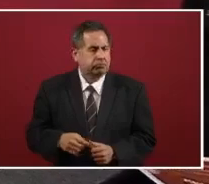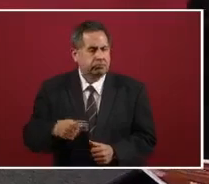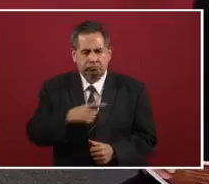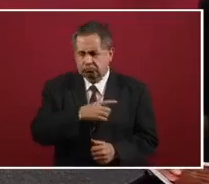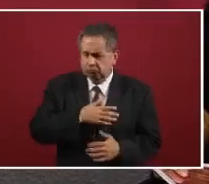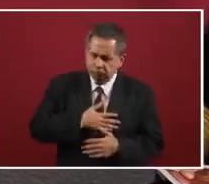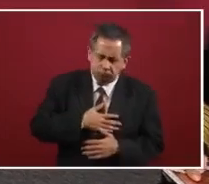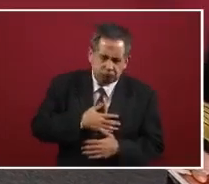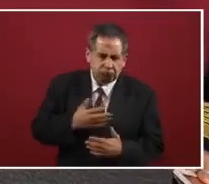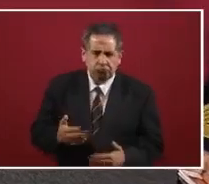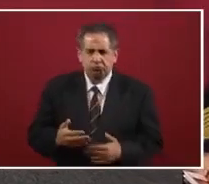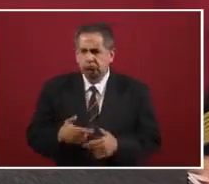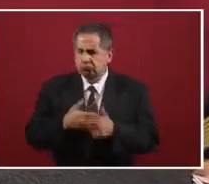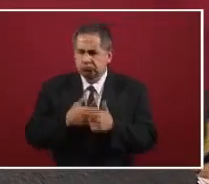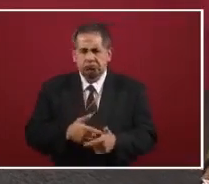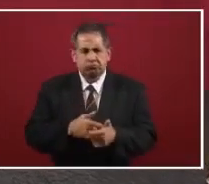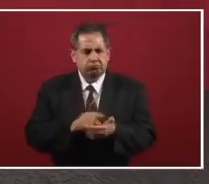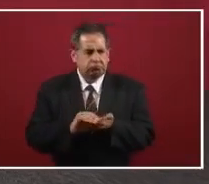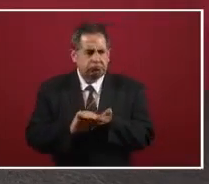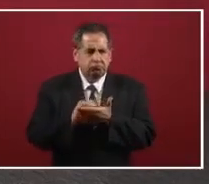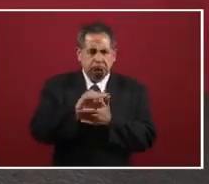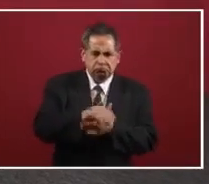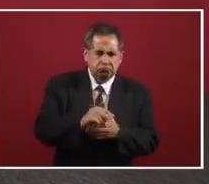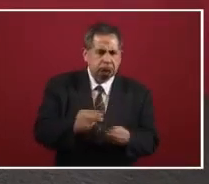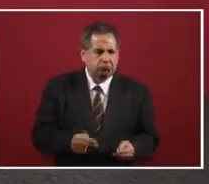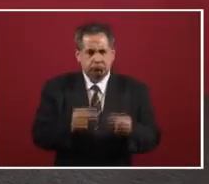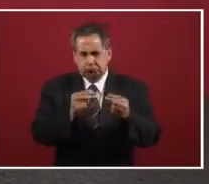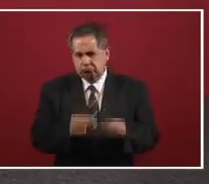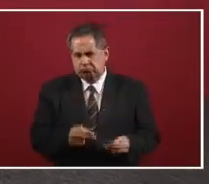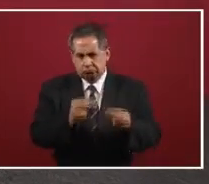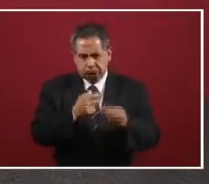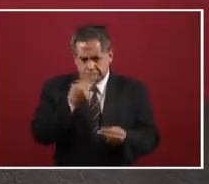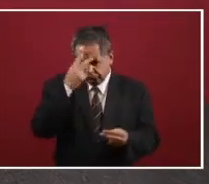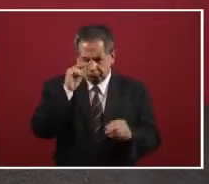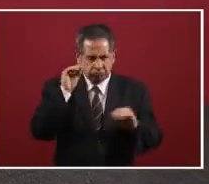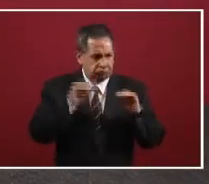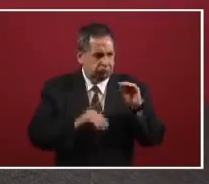dispuesto a seguir invirtiendo en el país.